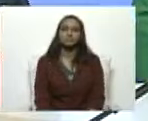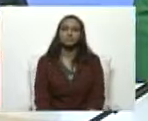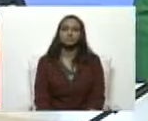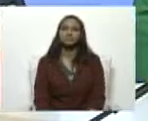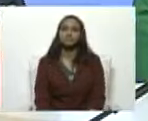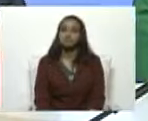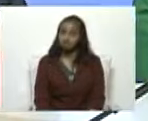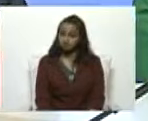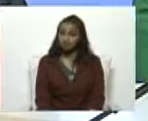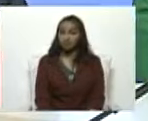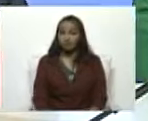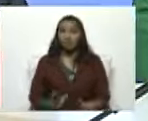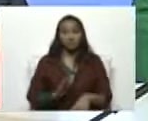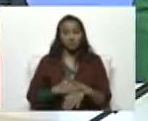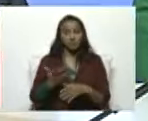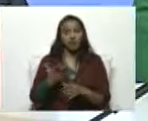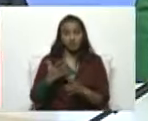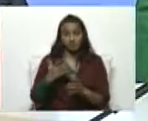ese es el problema que va a tener.